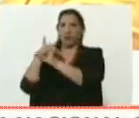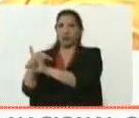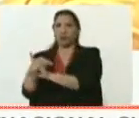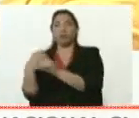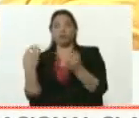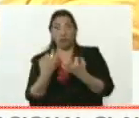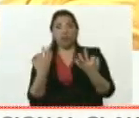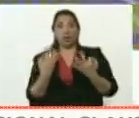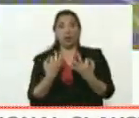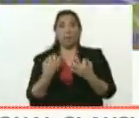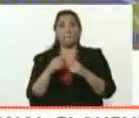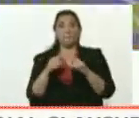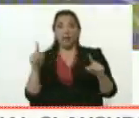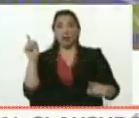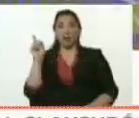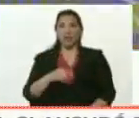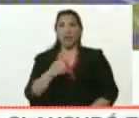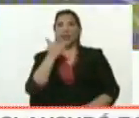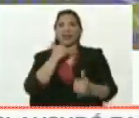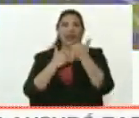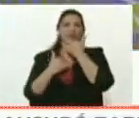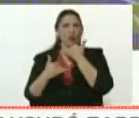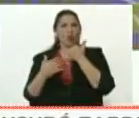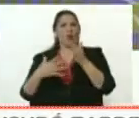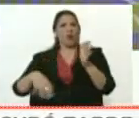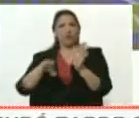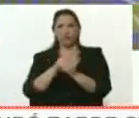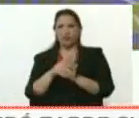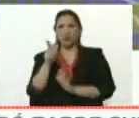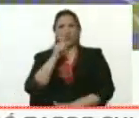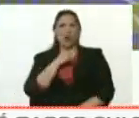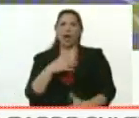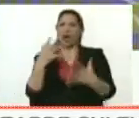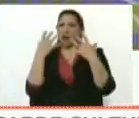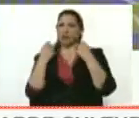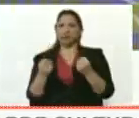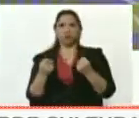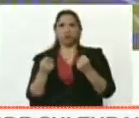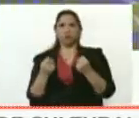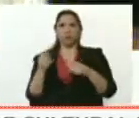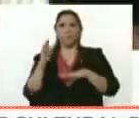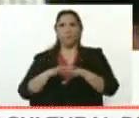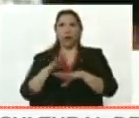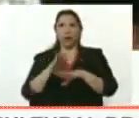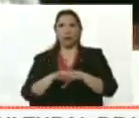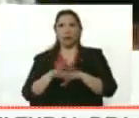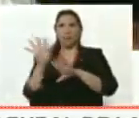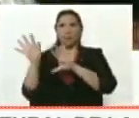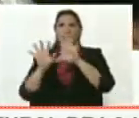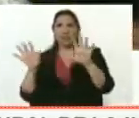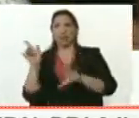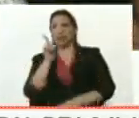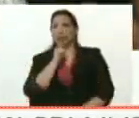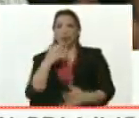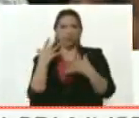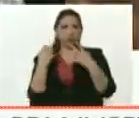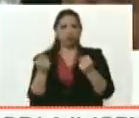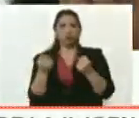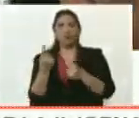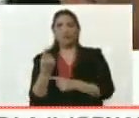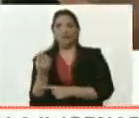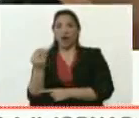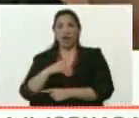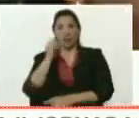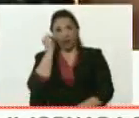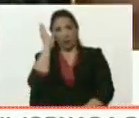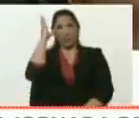verdad, pero también de error en error, la incomprensión sobre lo que ocurre en nuestros países, la incomprensión, la falta de